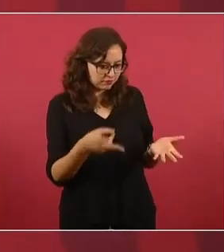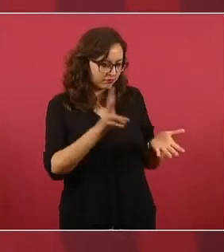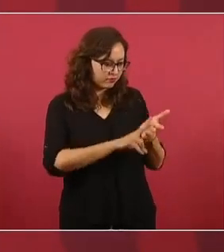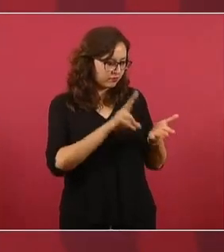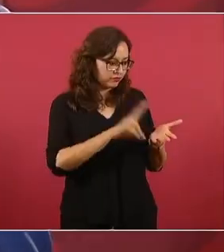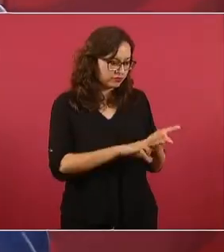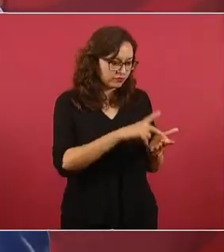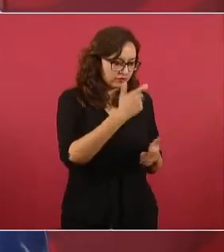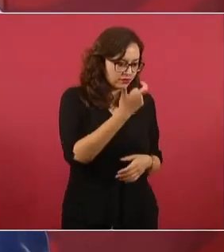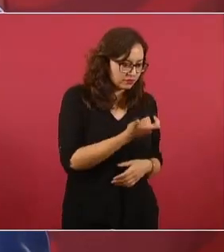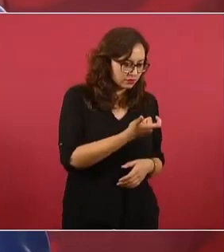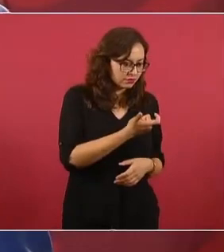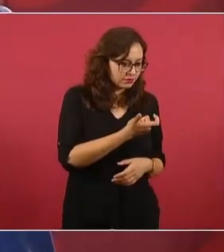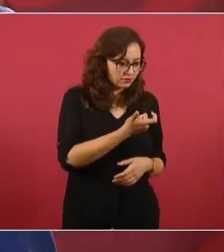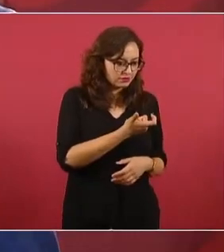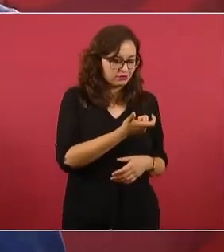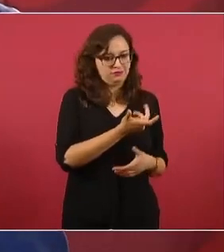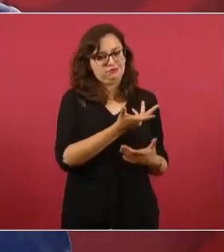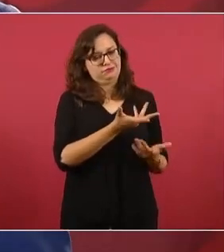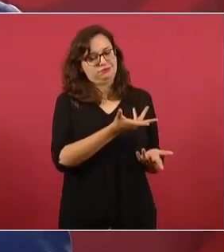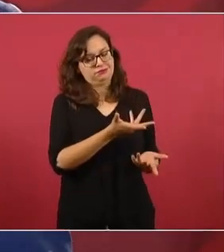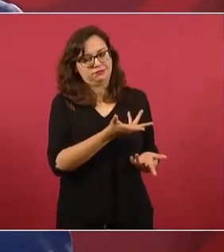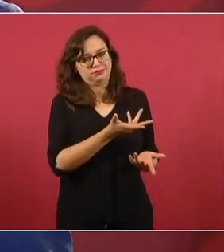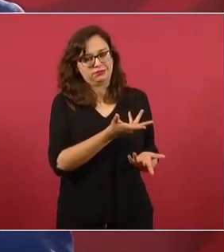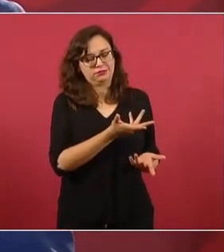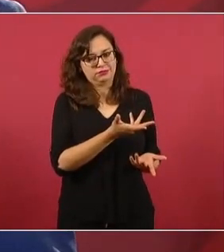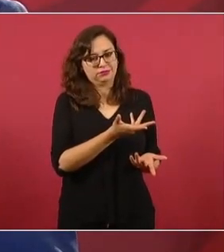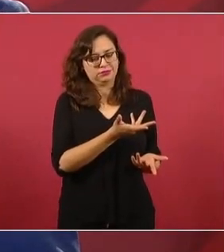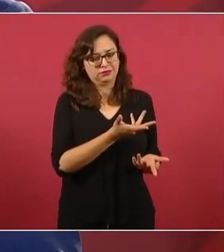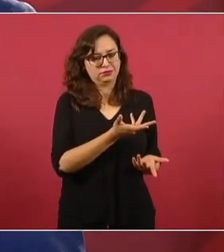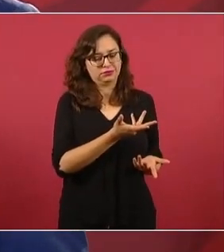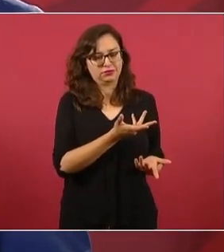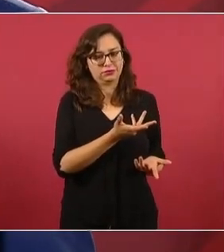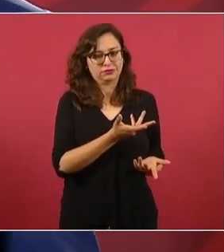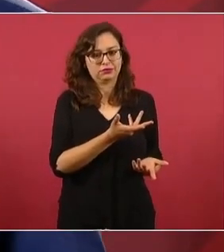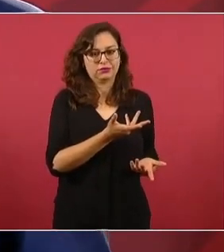y resulta que